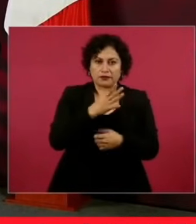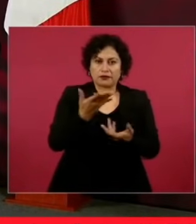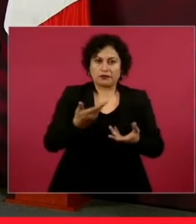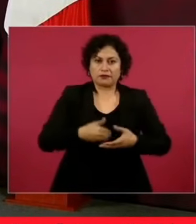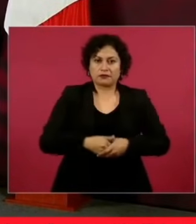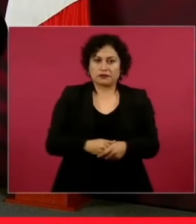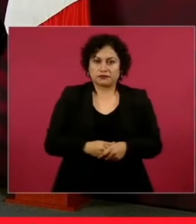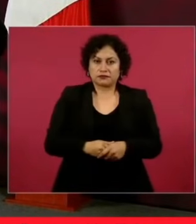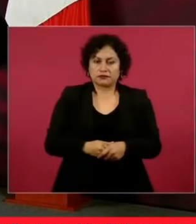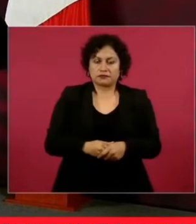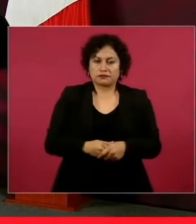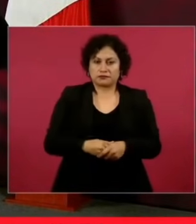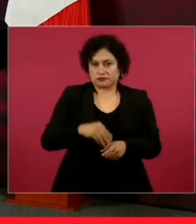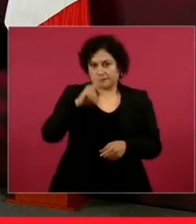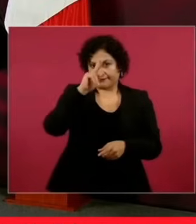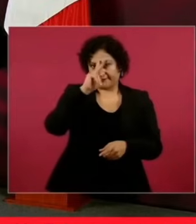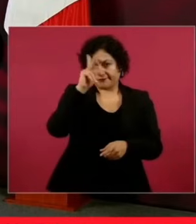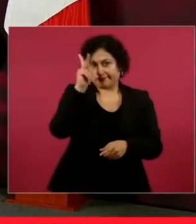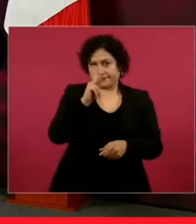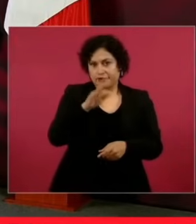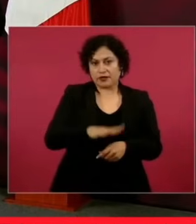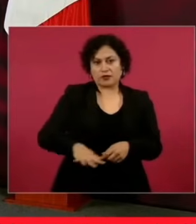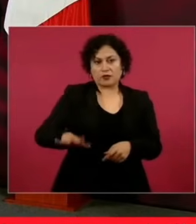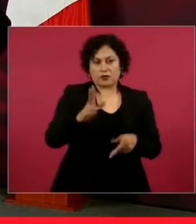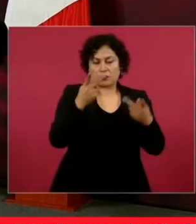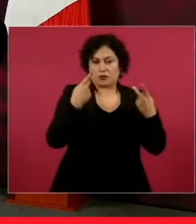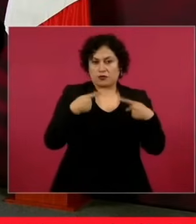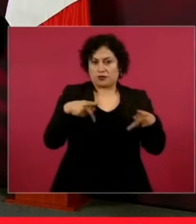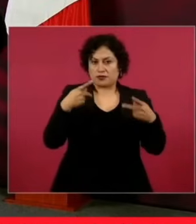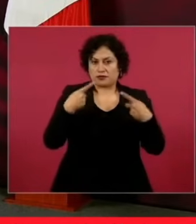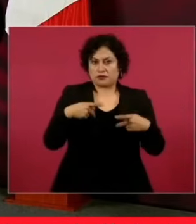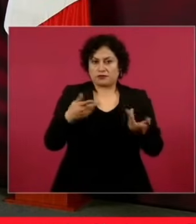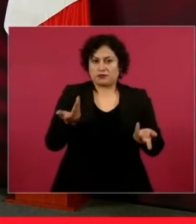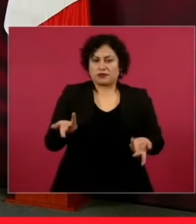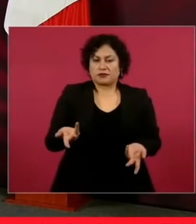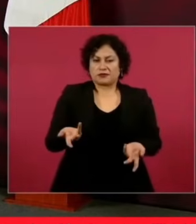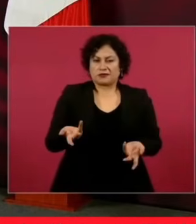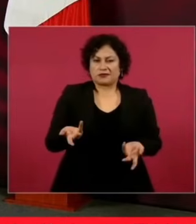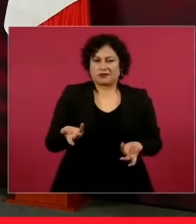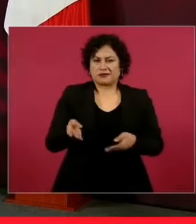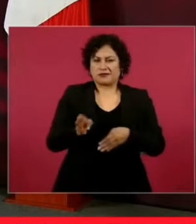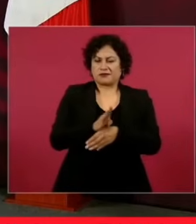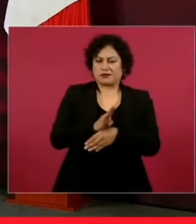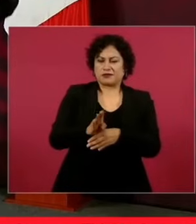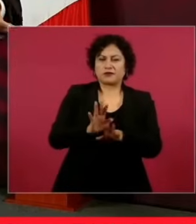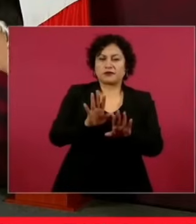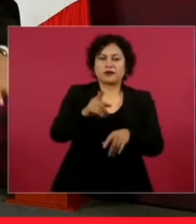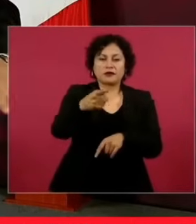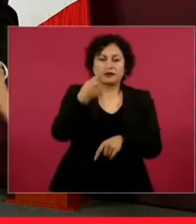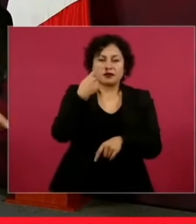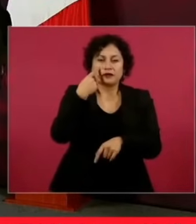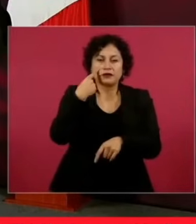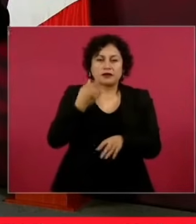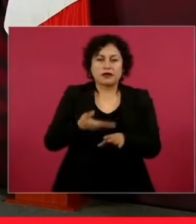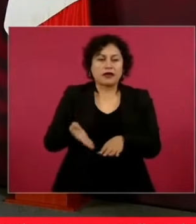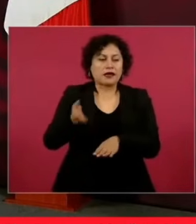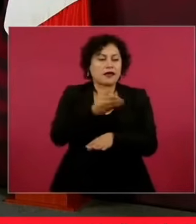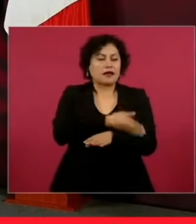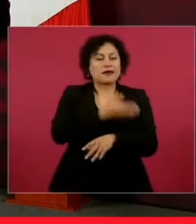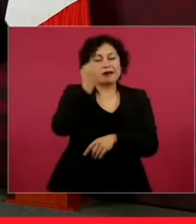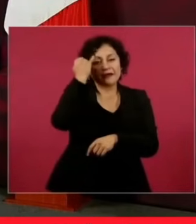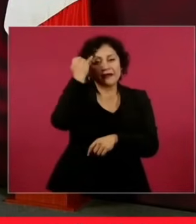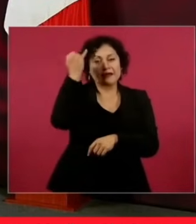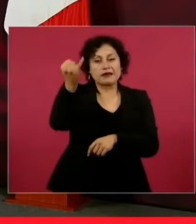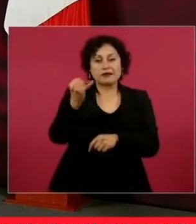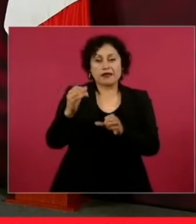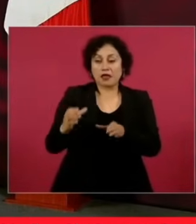al pueblo, desde luego, que el beneficio. Eso de que si llueve fuerte salpica abajo es